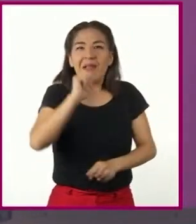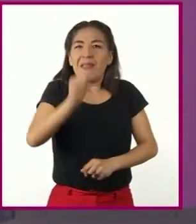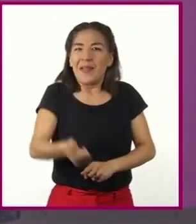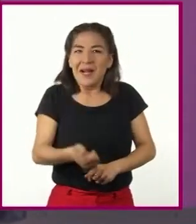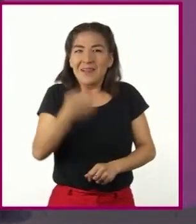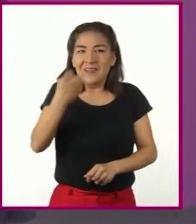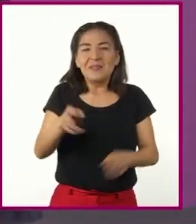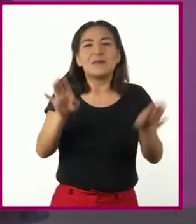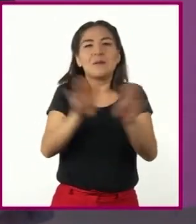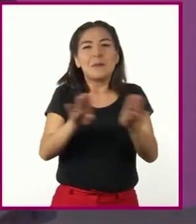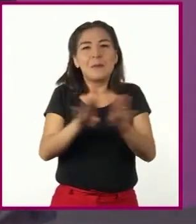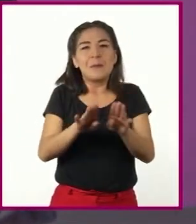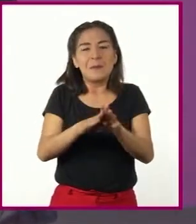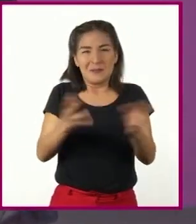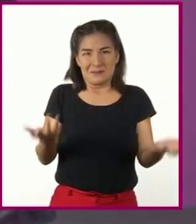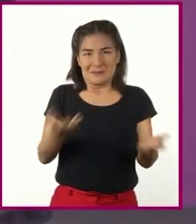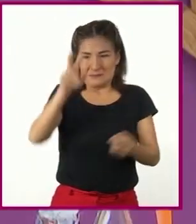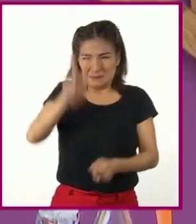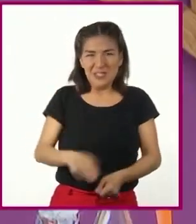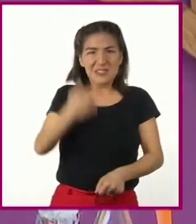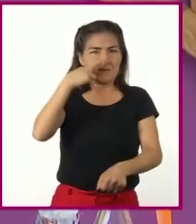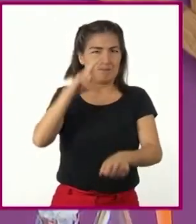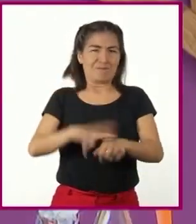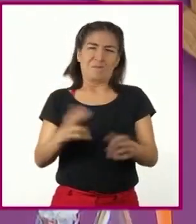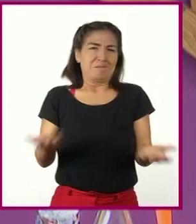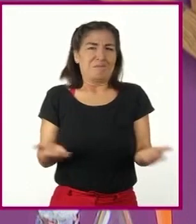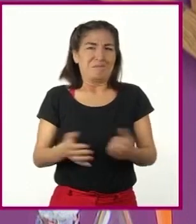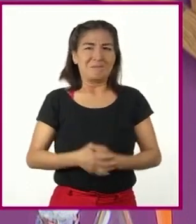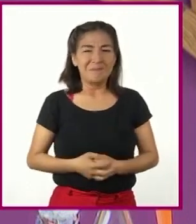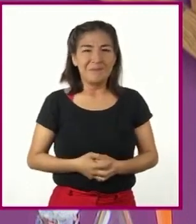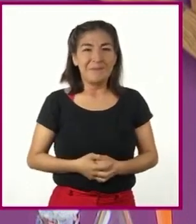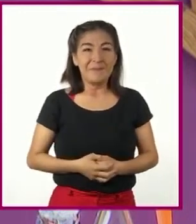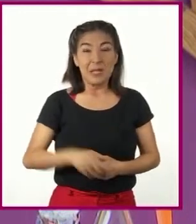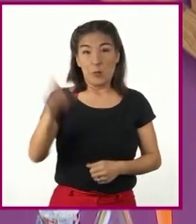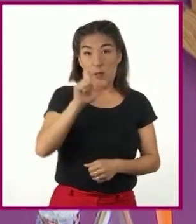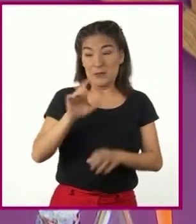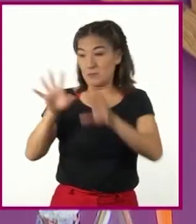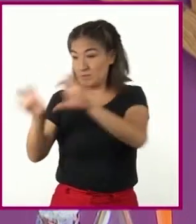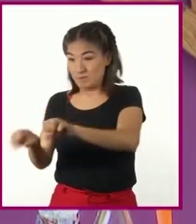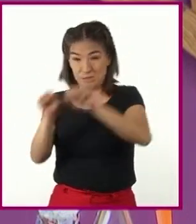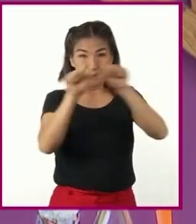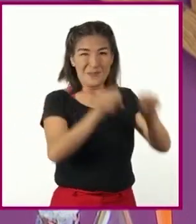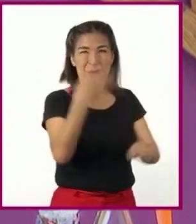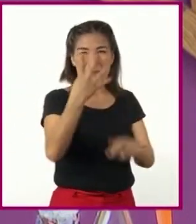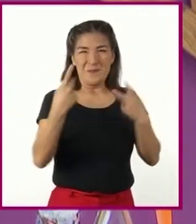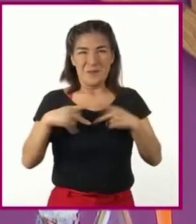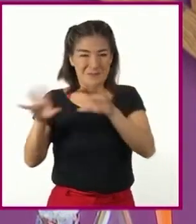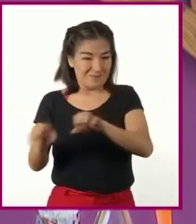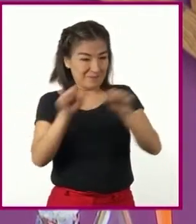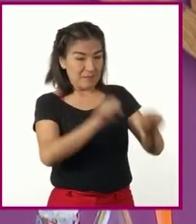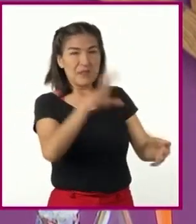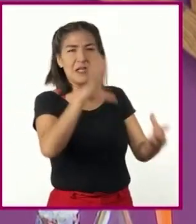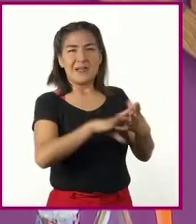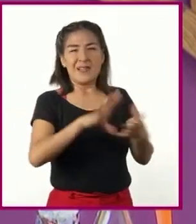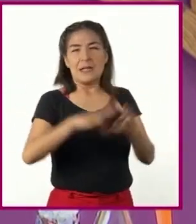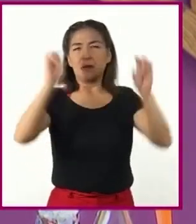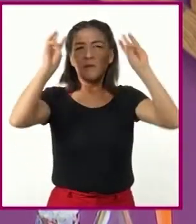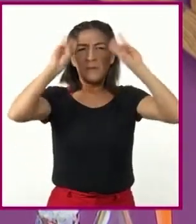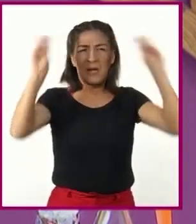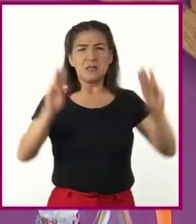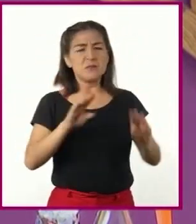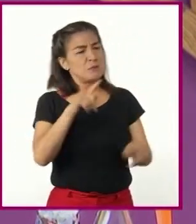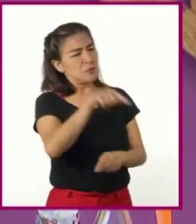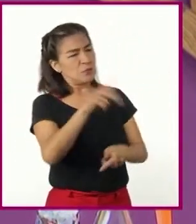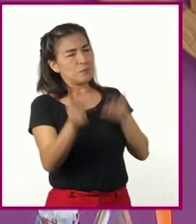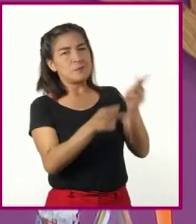realizar un acto tan espantoso. Cuando enjuiciaron a los rateros, el magistrado, intrigado, les ofreció